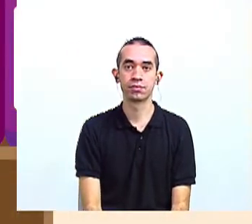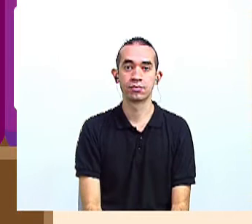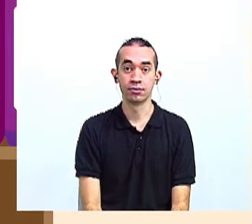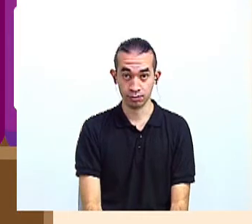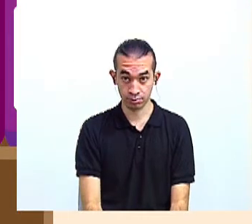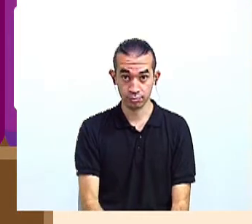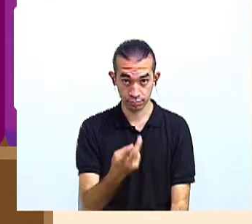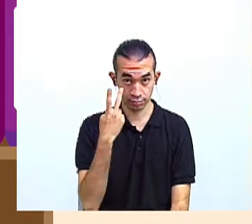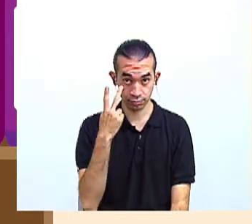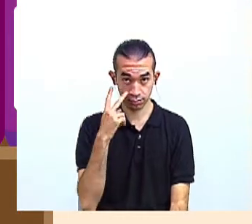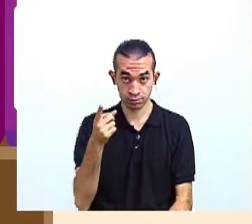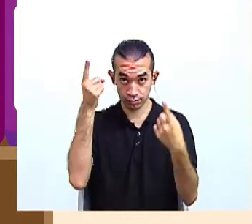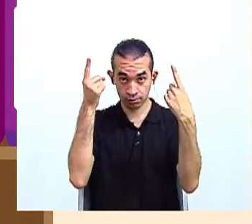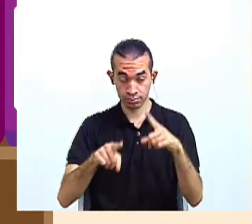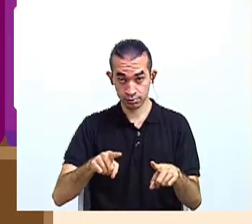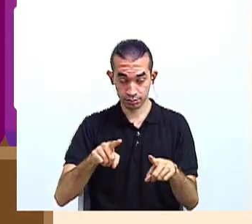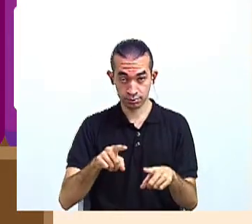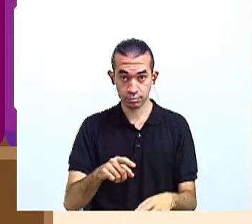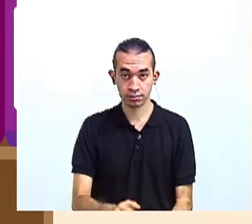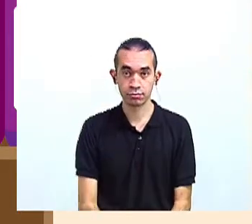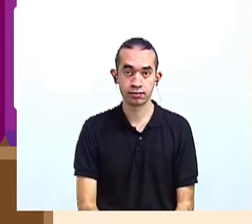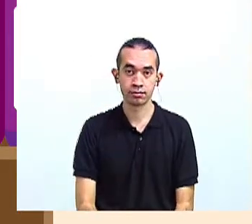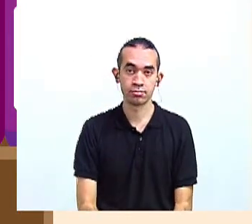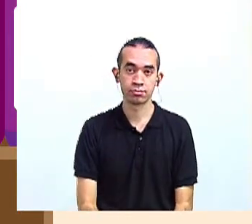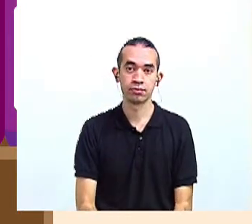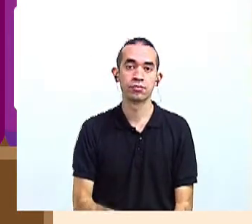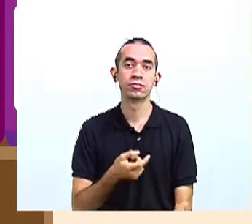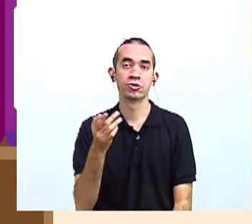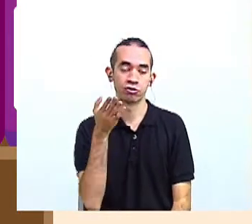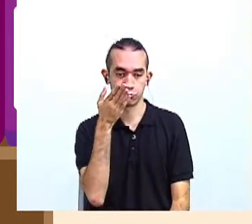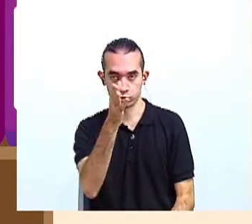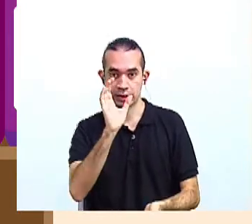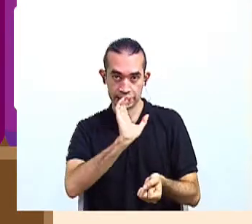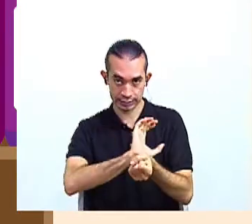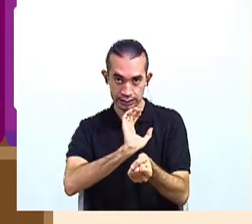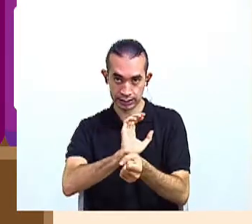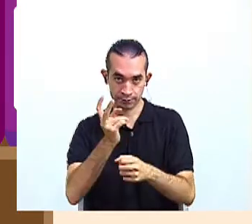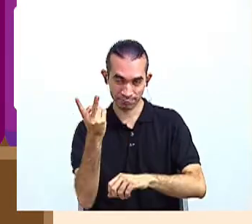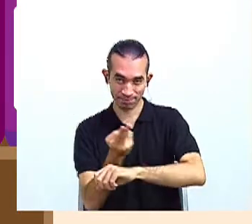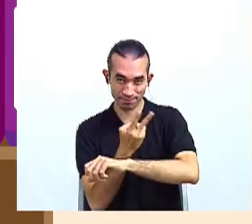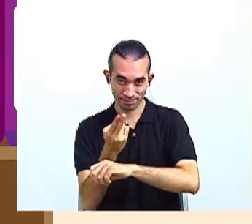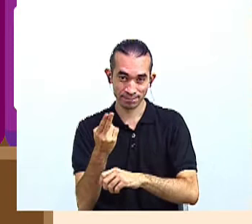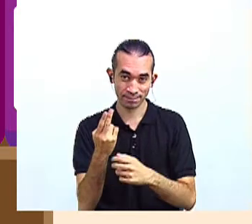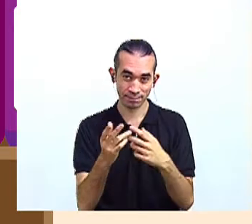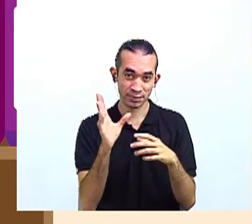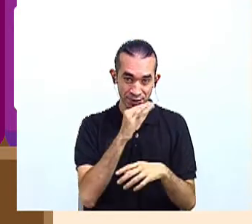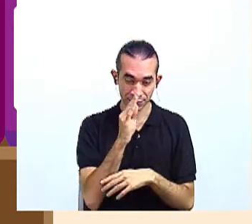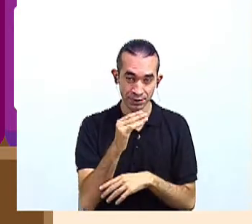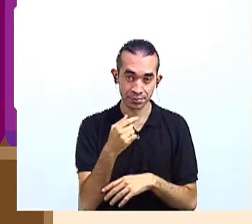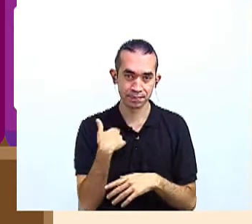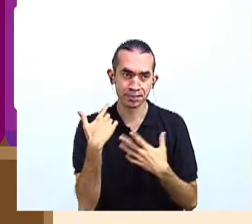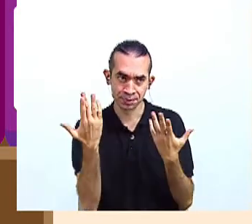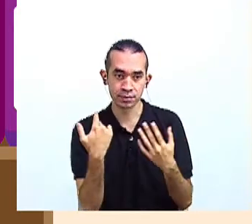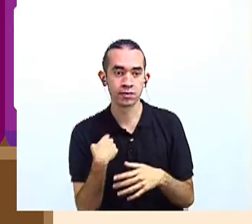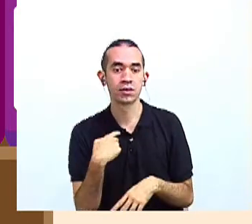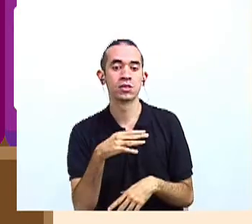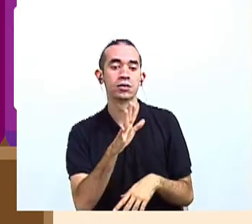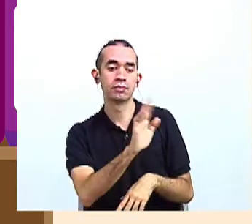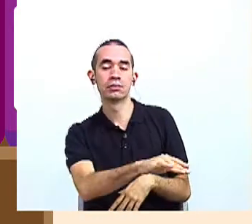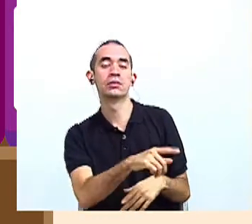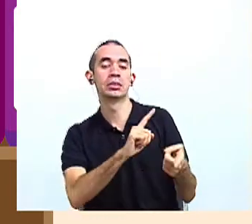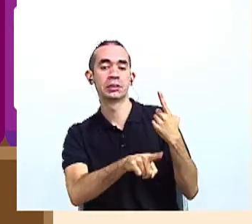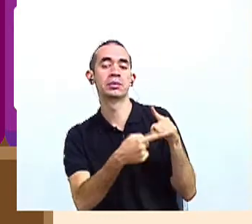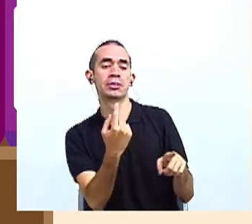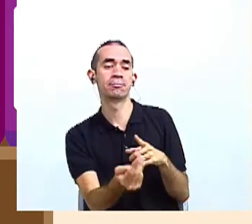¿Vieron lo que me pasó? Bueno, quería llegar a la clínica y no sabía cómo. Le pedí a mi amiga por mensaje que